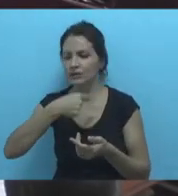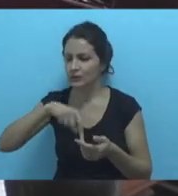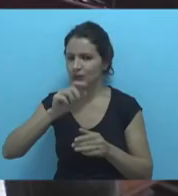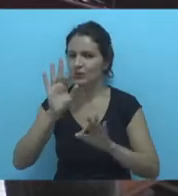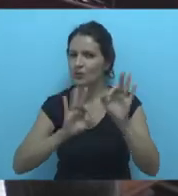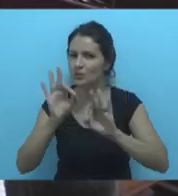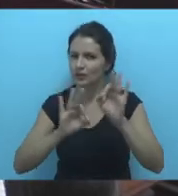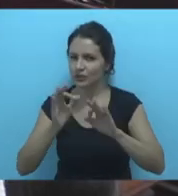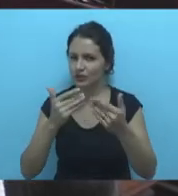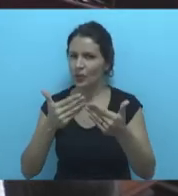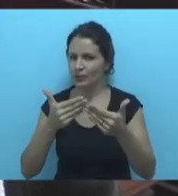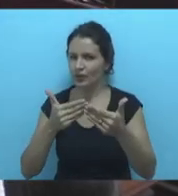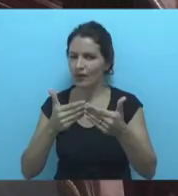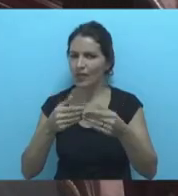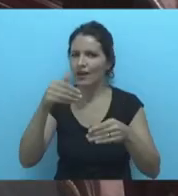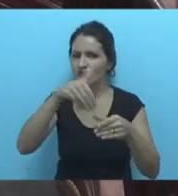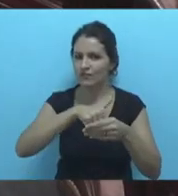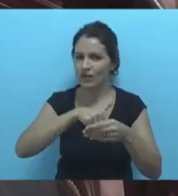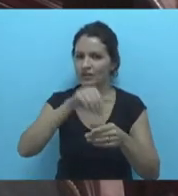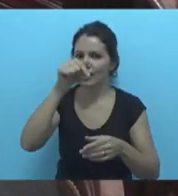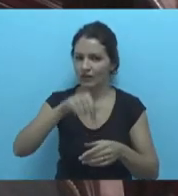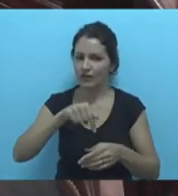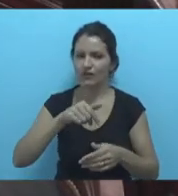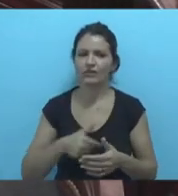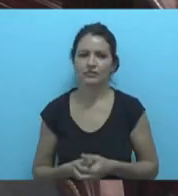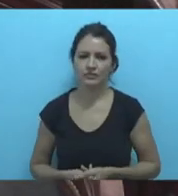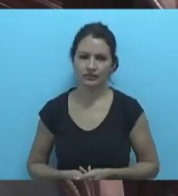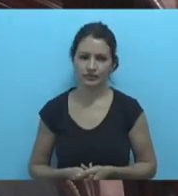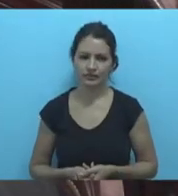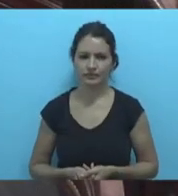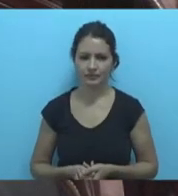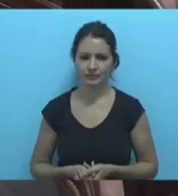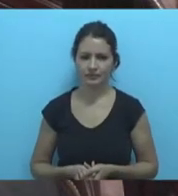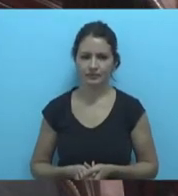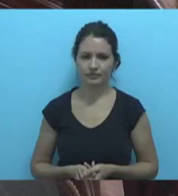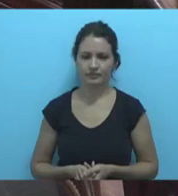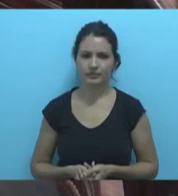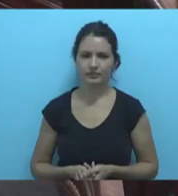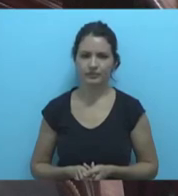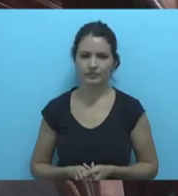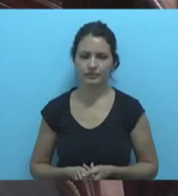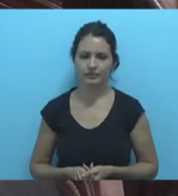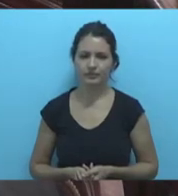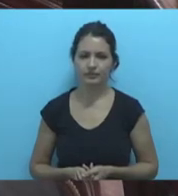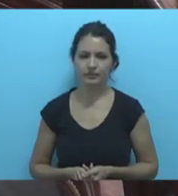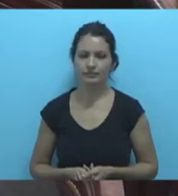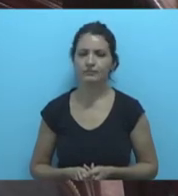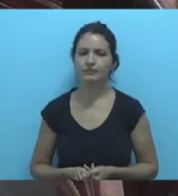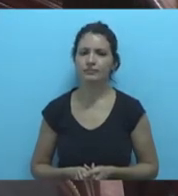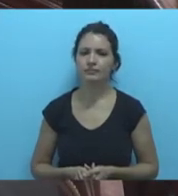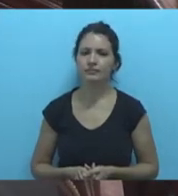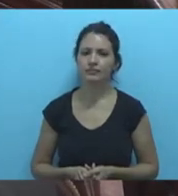pedido preferencia 1 y es por eso que lo estamos tratando sobre tabla para que lo podamos votar hoy, hacer referencia